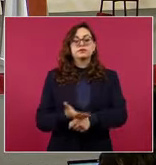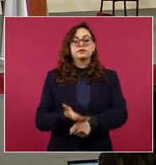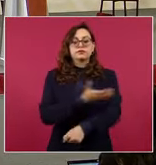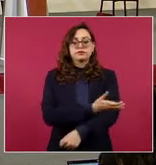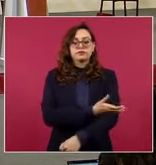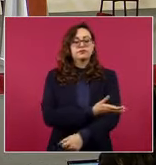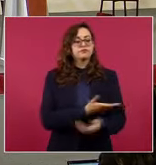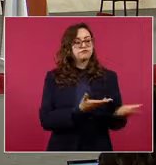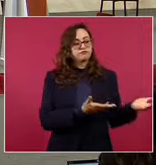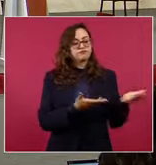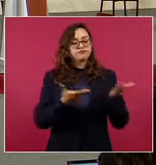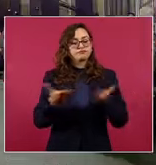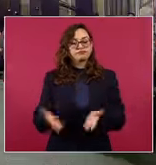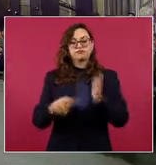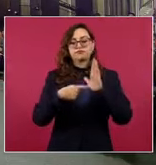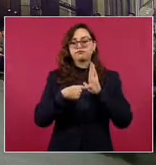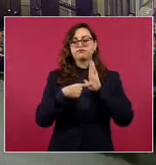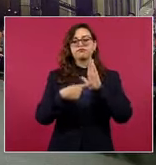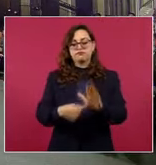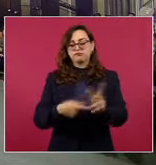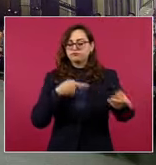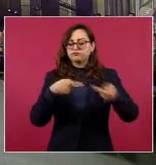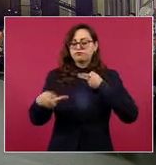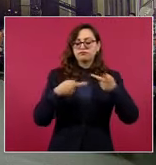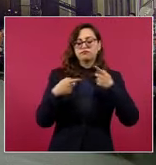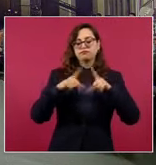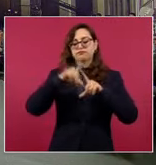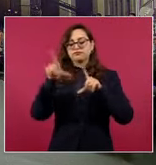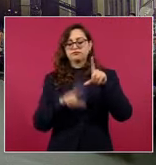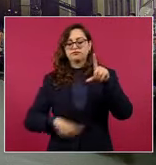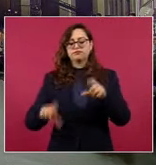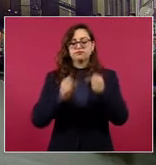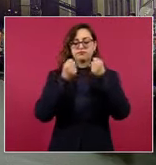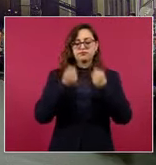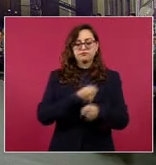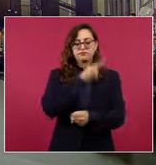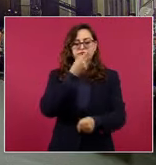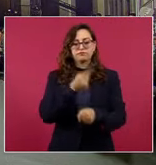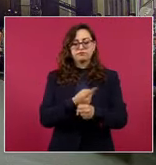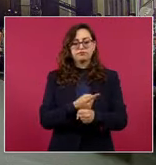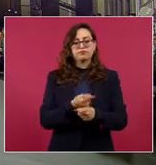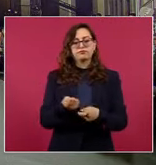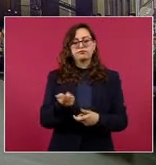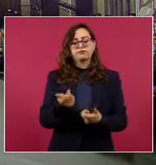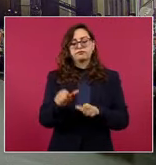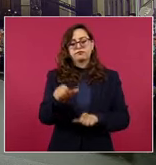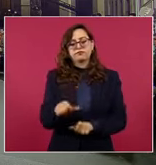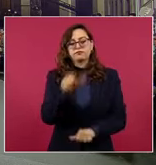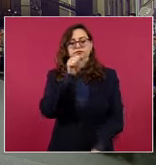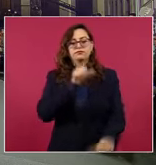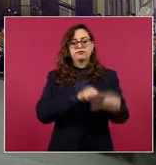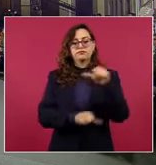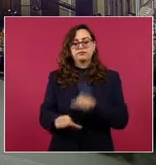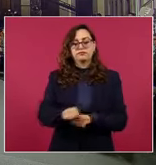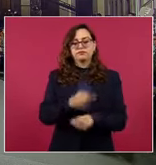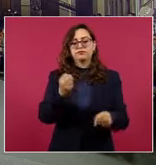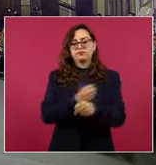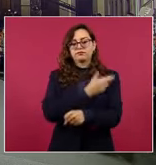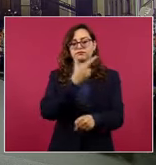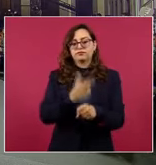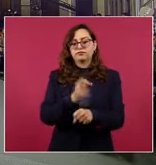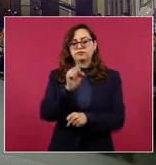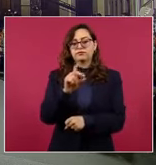para presentar los resultados de la Estrategia Nacional de Seguridad. Le cedo la palabra al general secretario de la Defensa